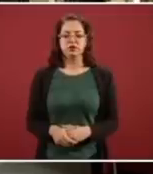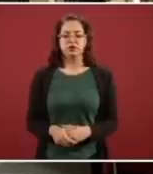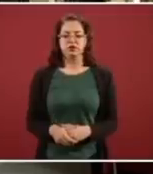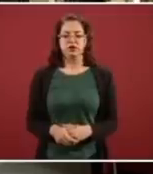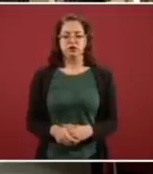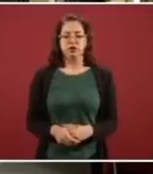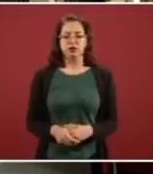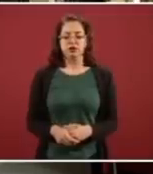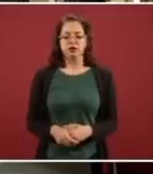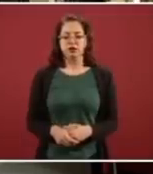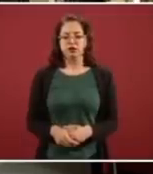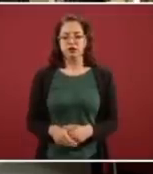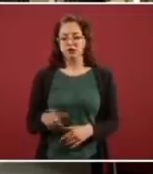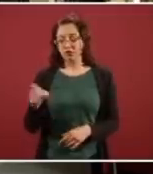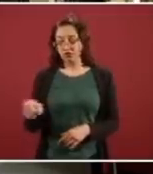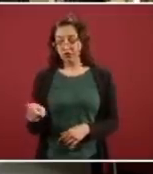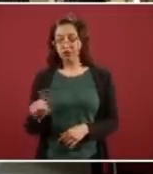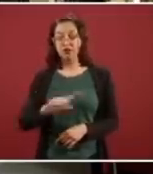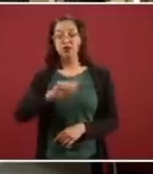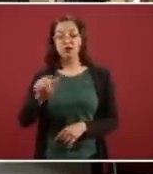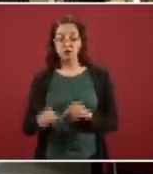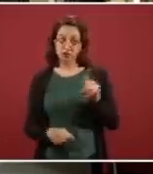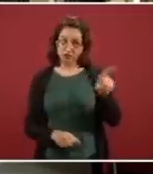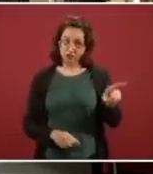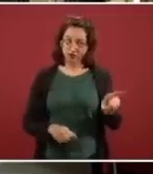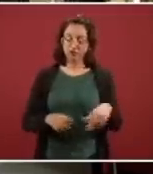Uno más y nos vamos para acá, para la izquierda.